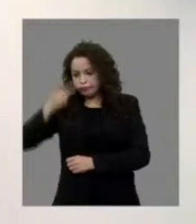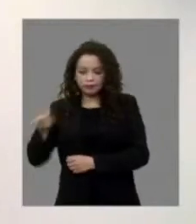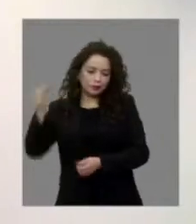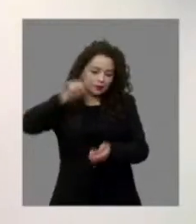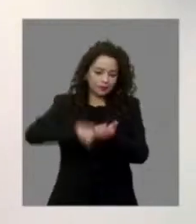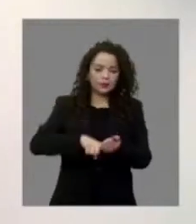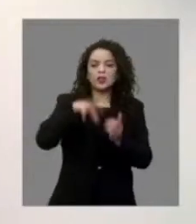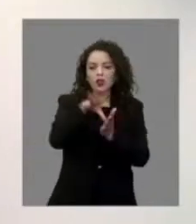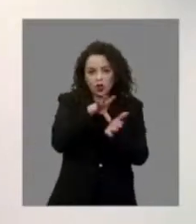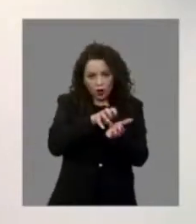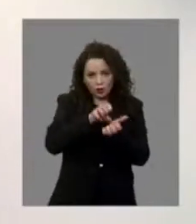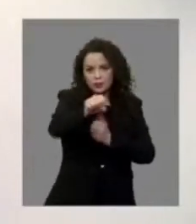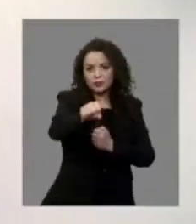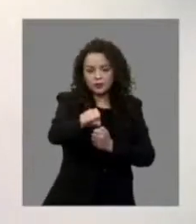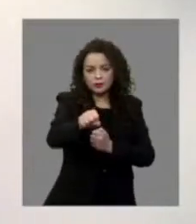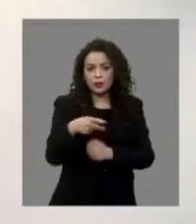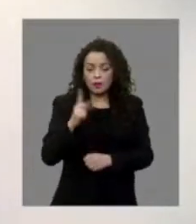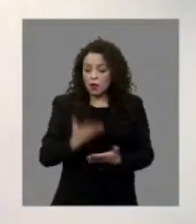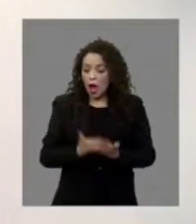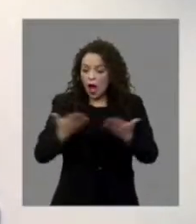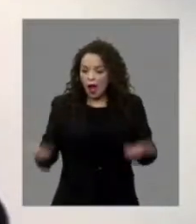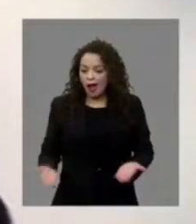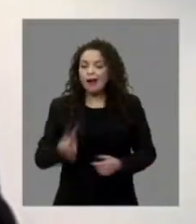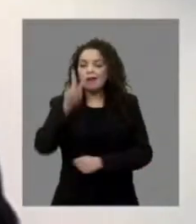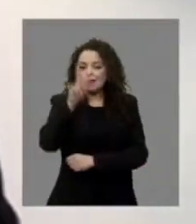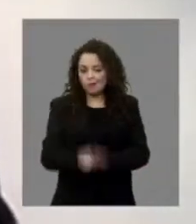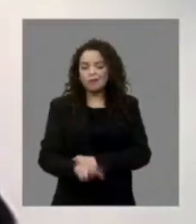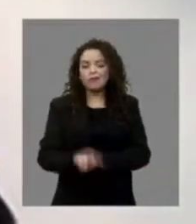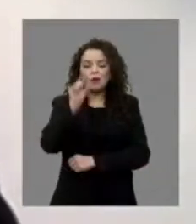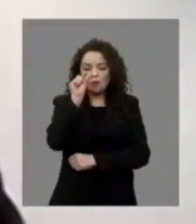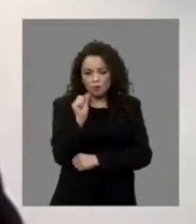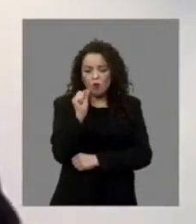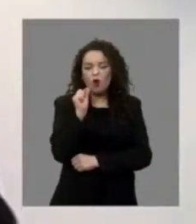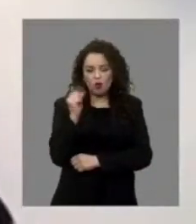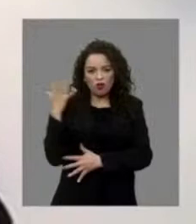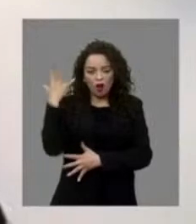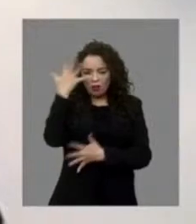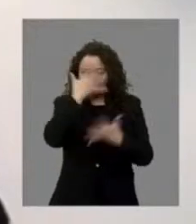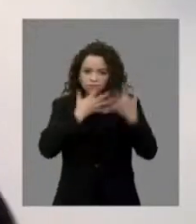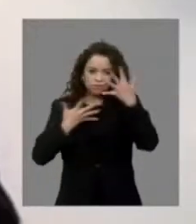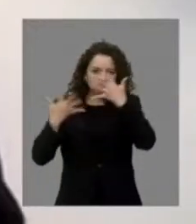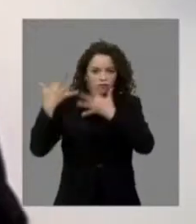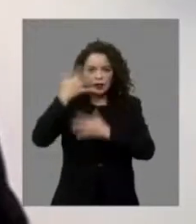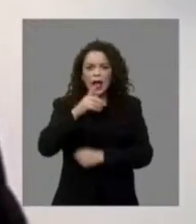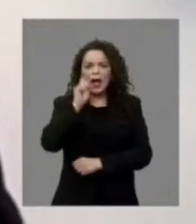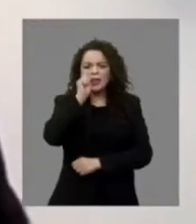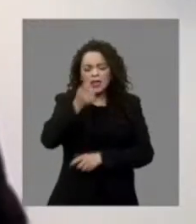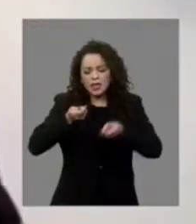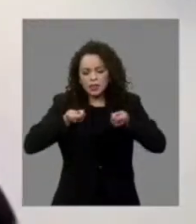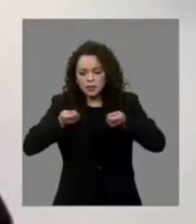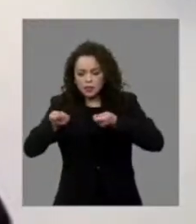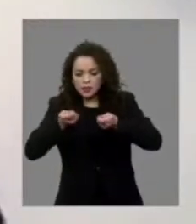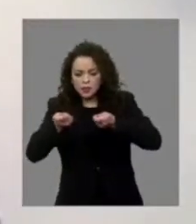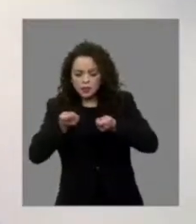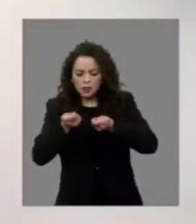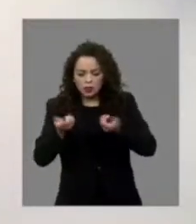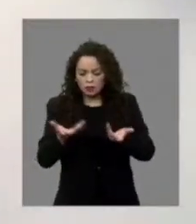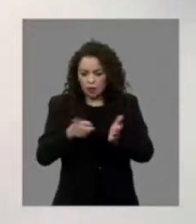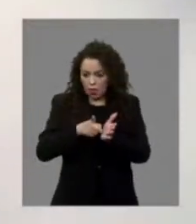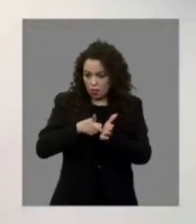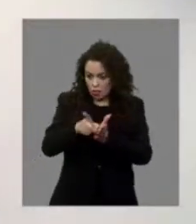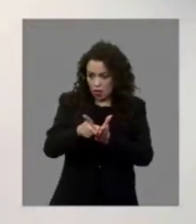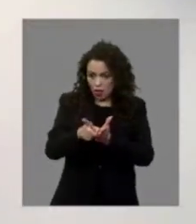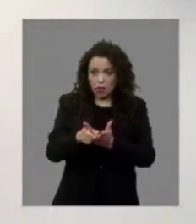constitucionales. Pero ahora suele confundirse la regulación propia de un derecho, no, los derechos, ningún derecho humano es